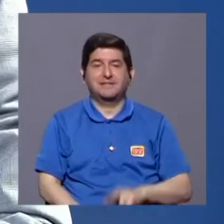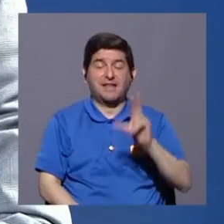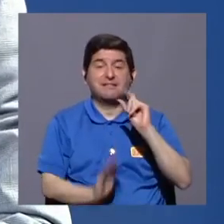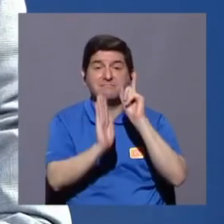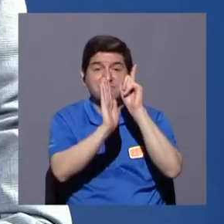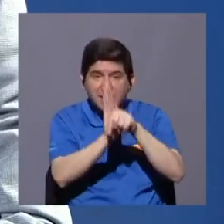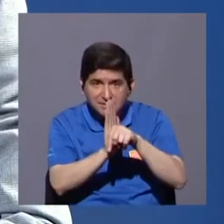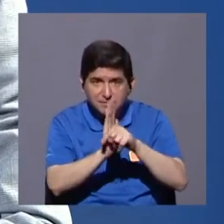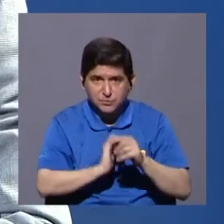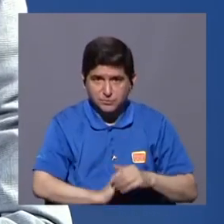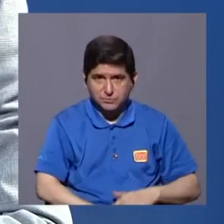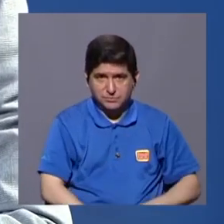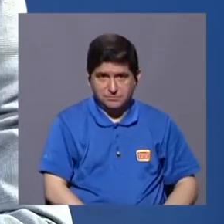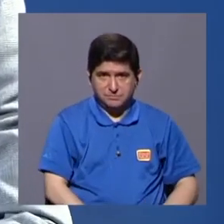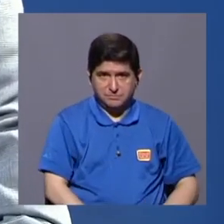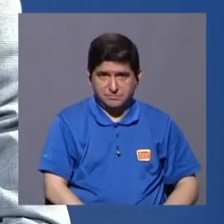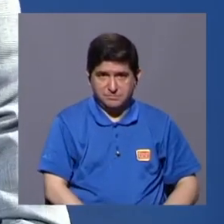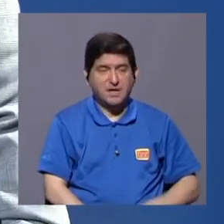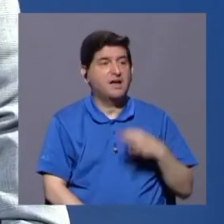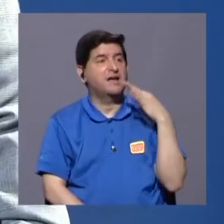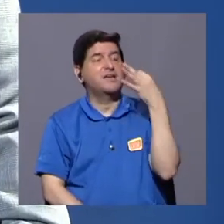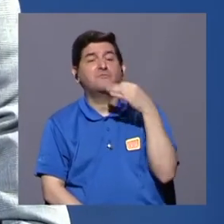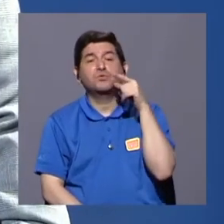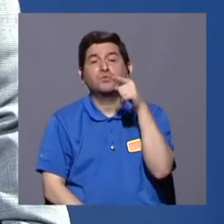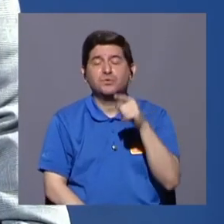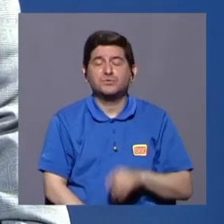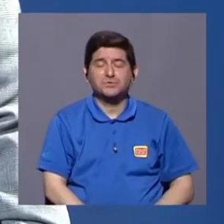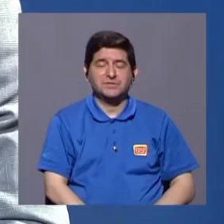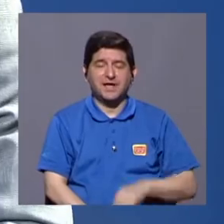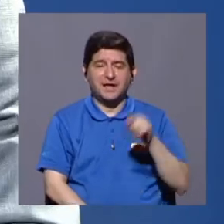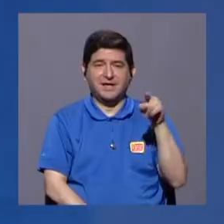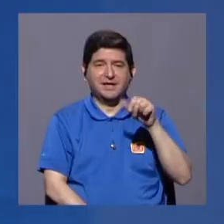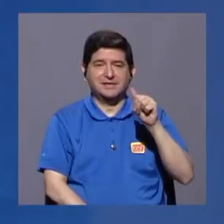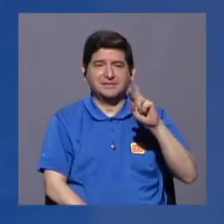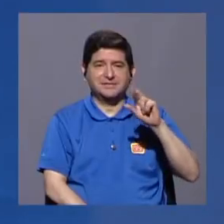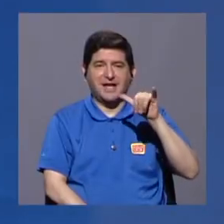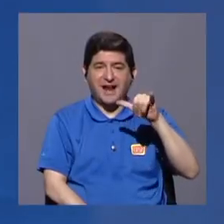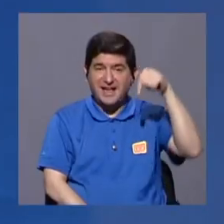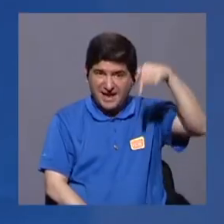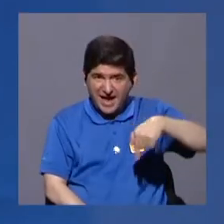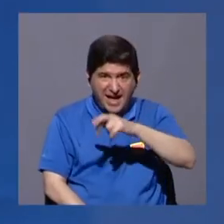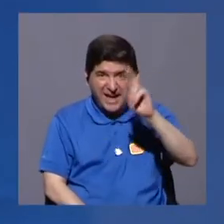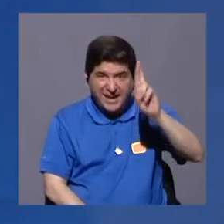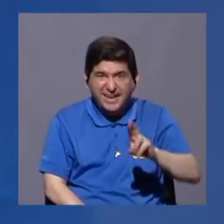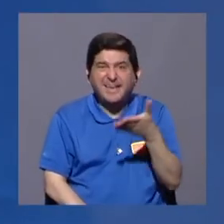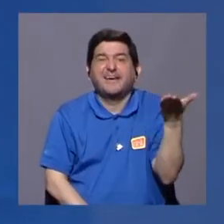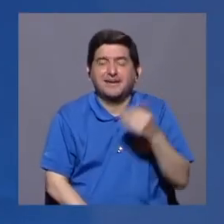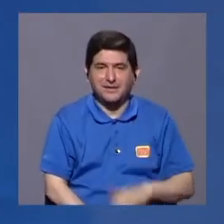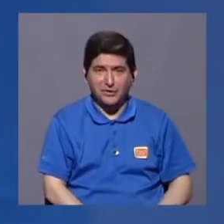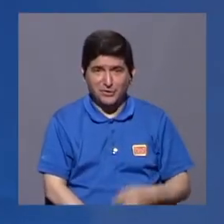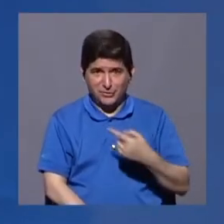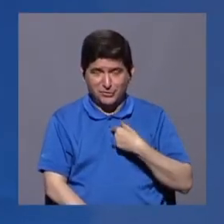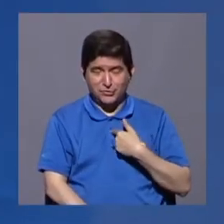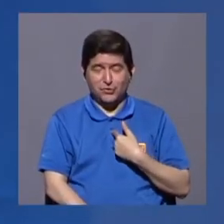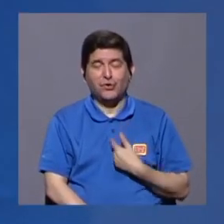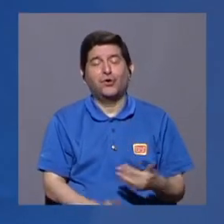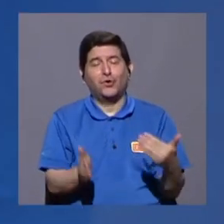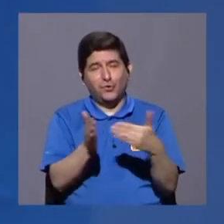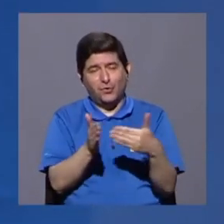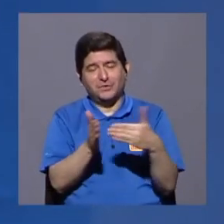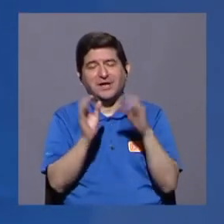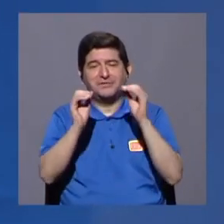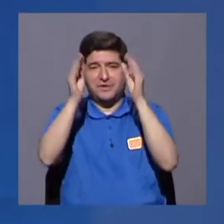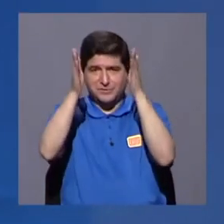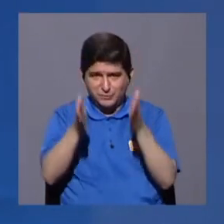30 segundos que viene para cerrar ahora en costa rica bueno yo me reincorporo como como